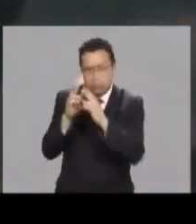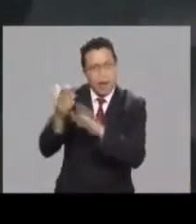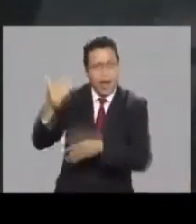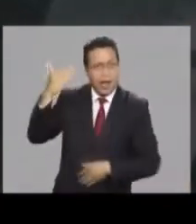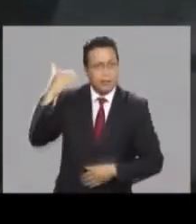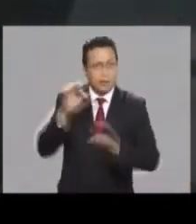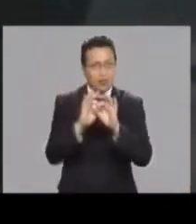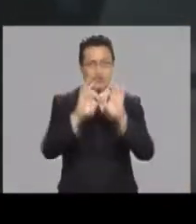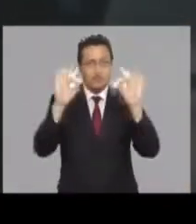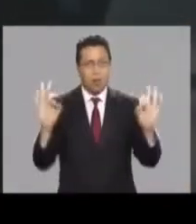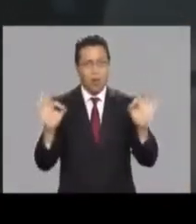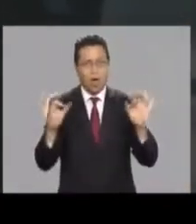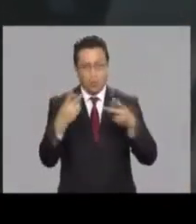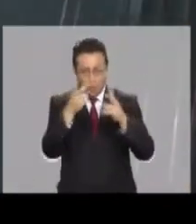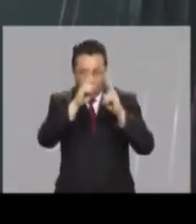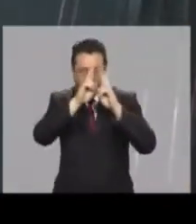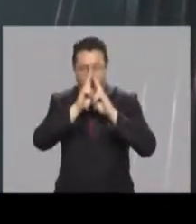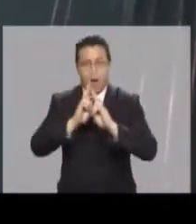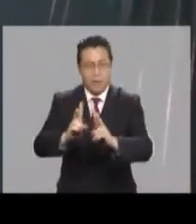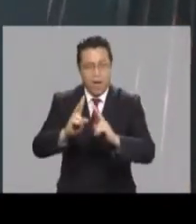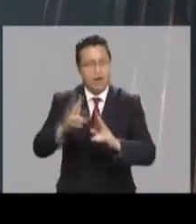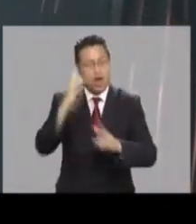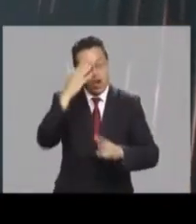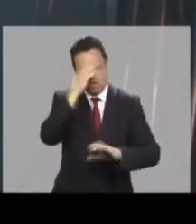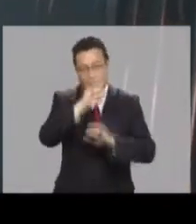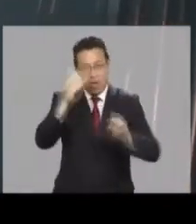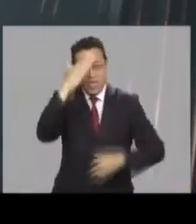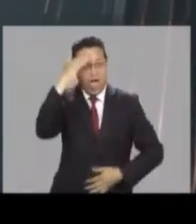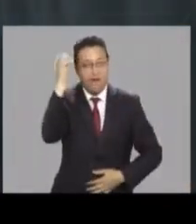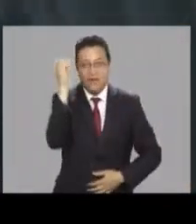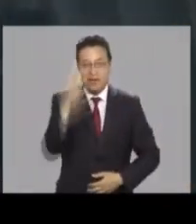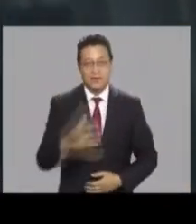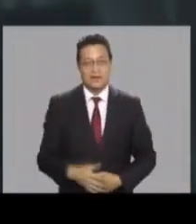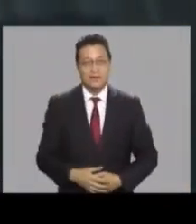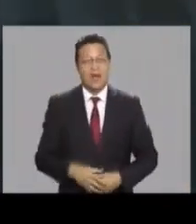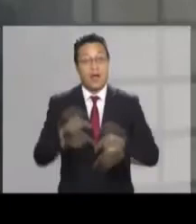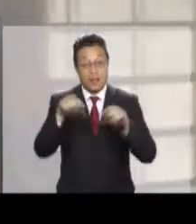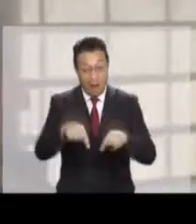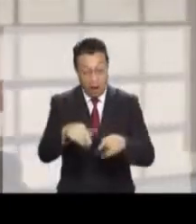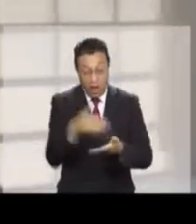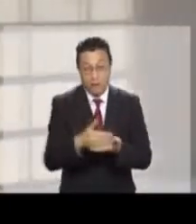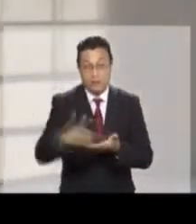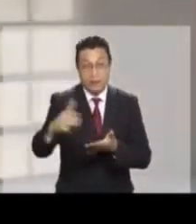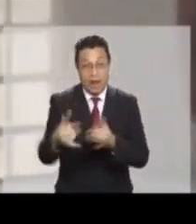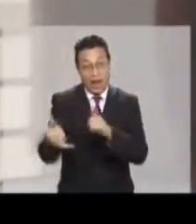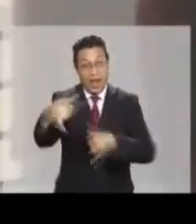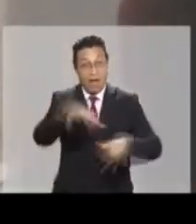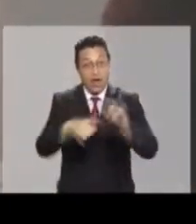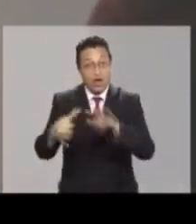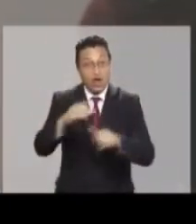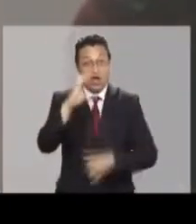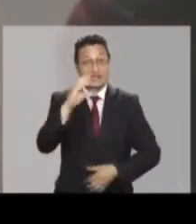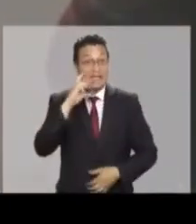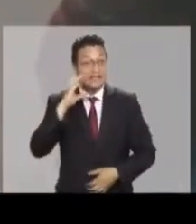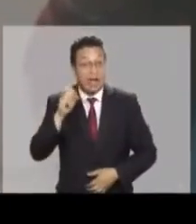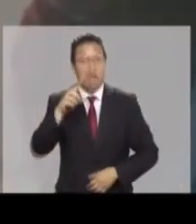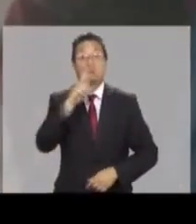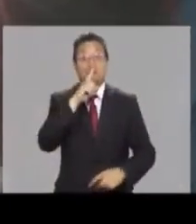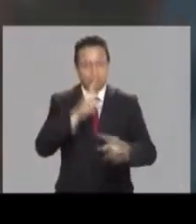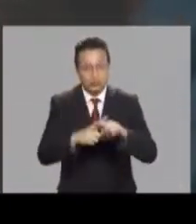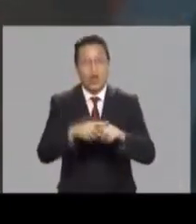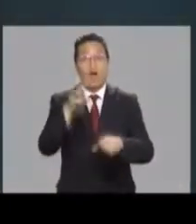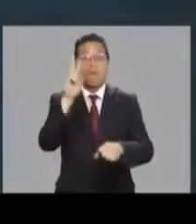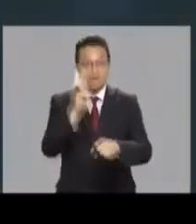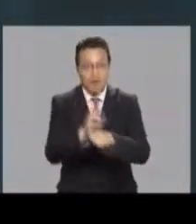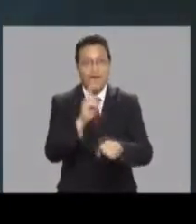Uno que nunca se había hecho antes. Un homenaje imborrable. Para que desde ahora el Laboratorio de Ciencias